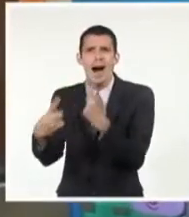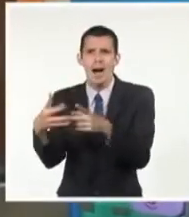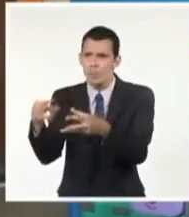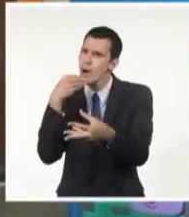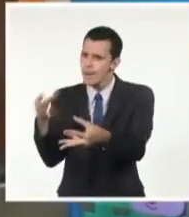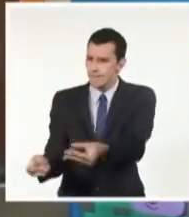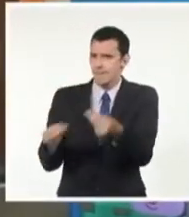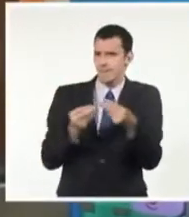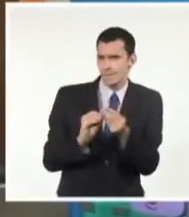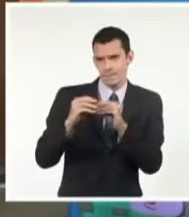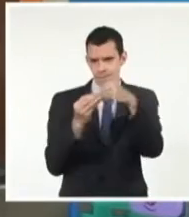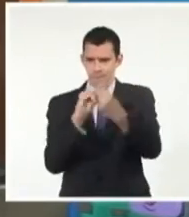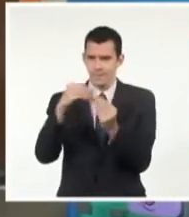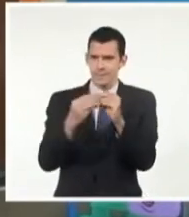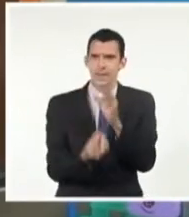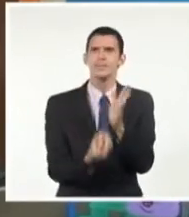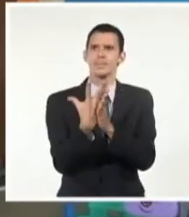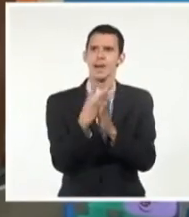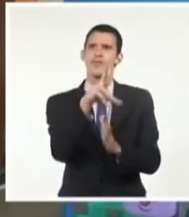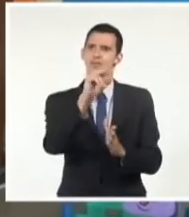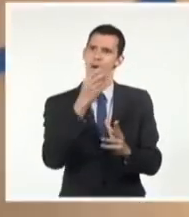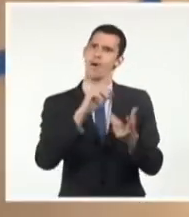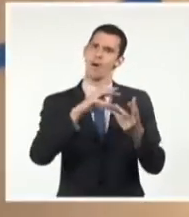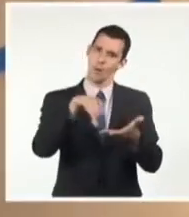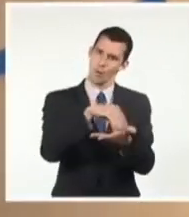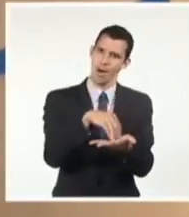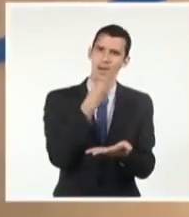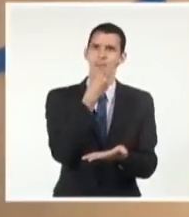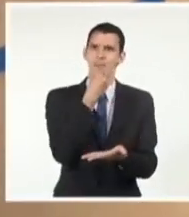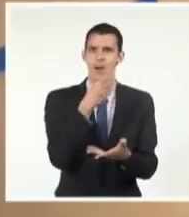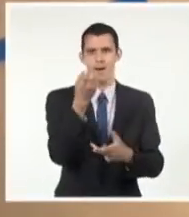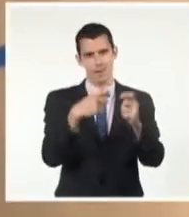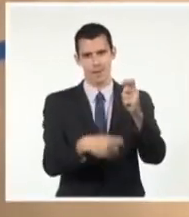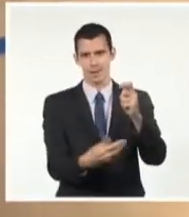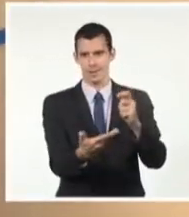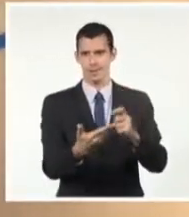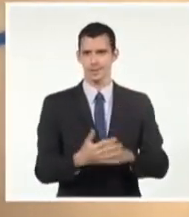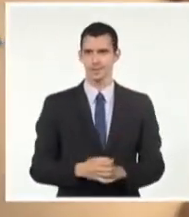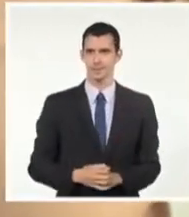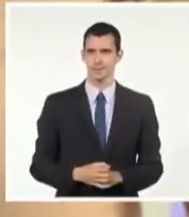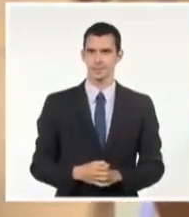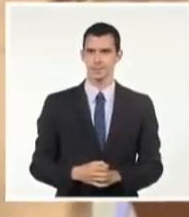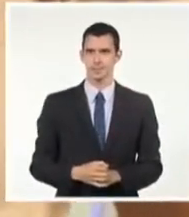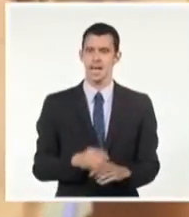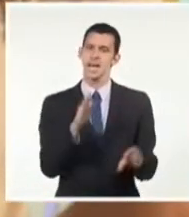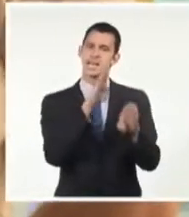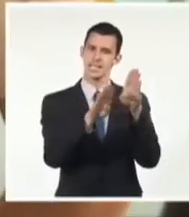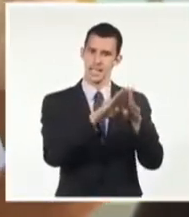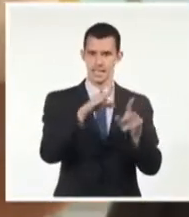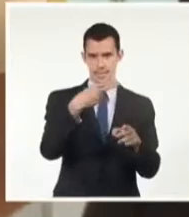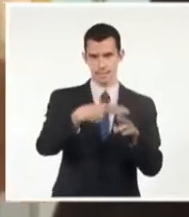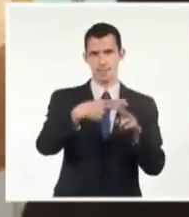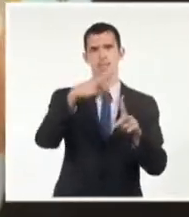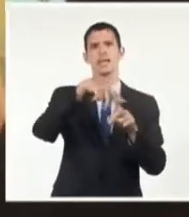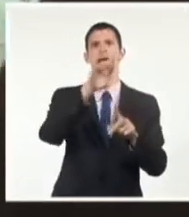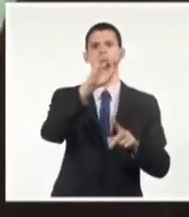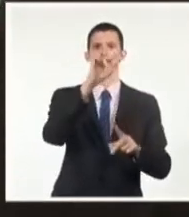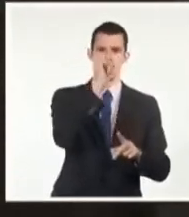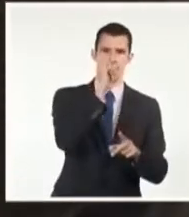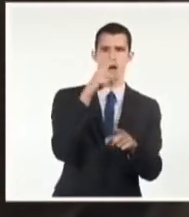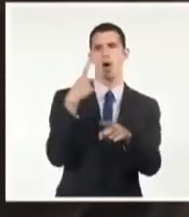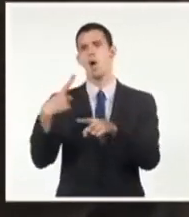la filial del Fondo Cubano de Bienes Culturales en Villa Clara, y el proyecto Revolotear, liderado por